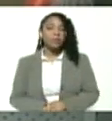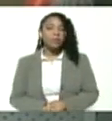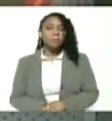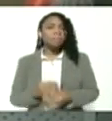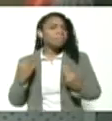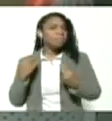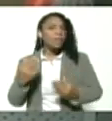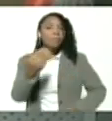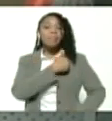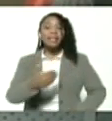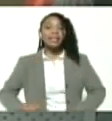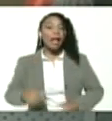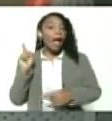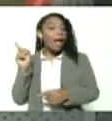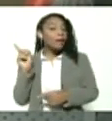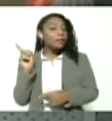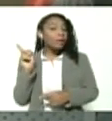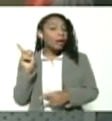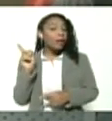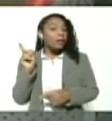como presidenta